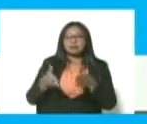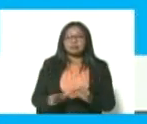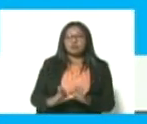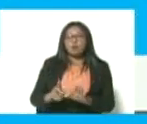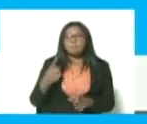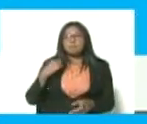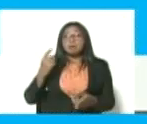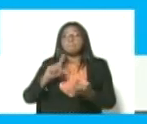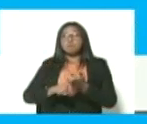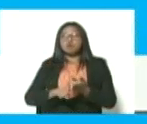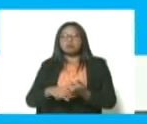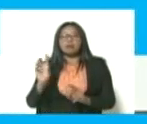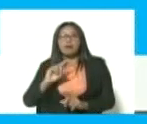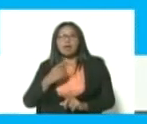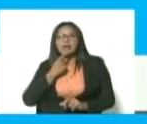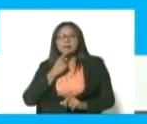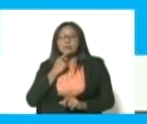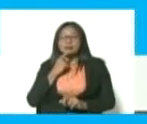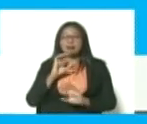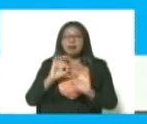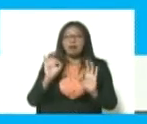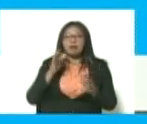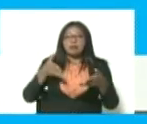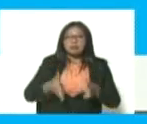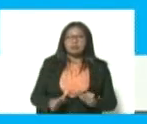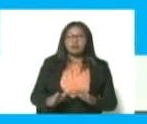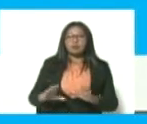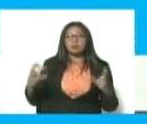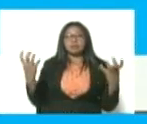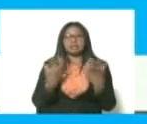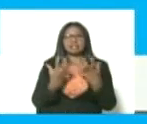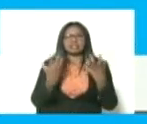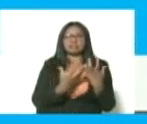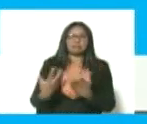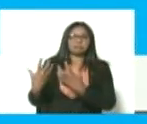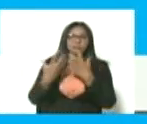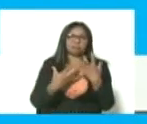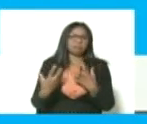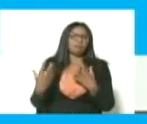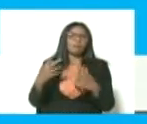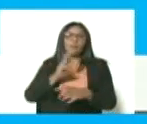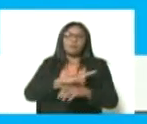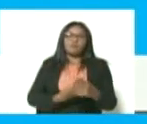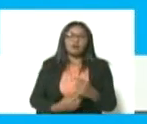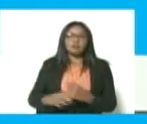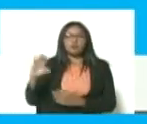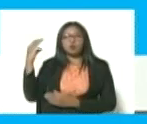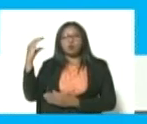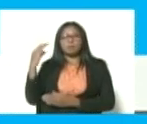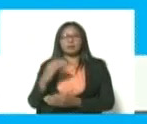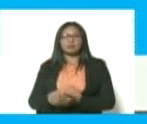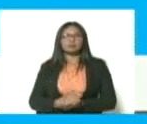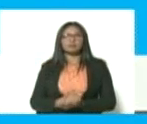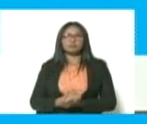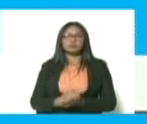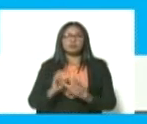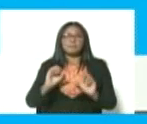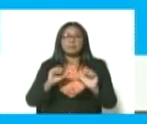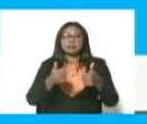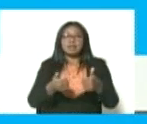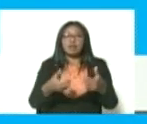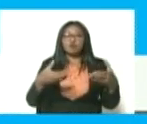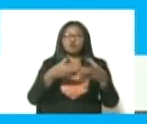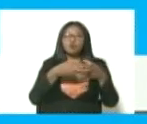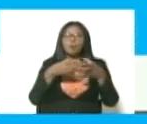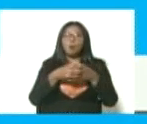había nacido, Padrino no había nacido, cuando ya había guerra en Colombia. Y cuando las partidas guerrilleras de